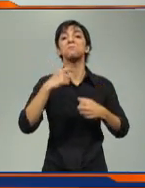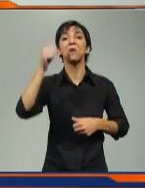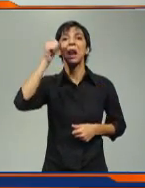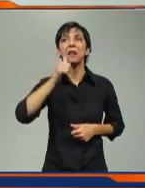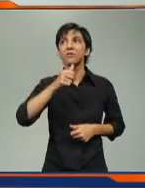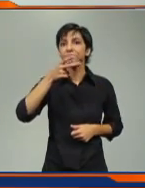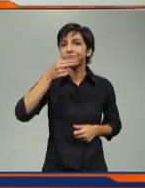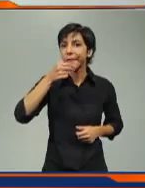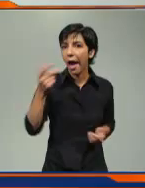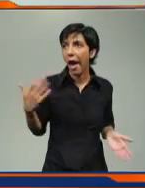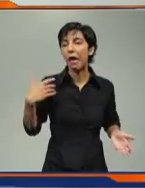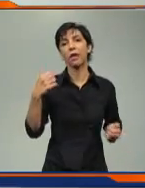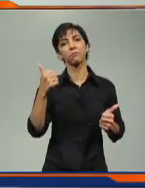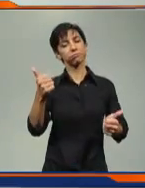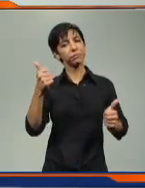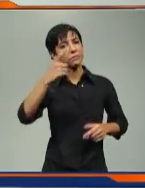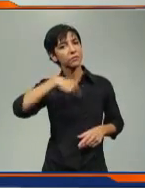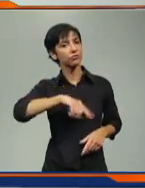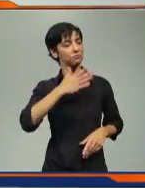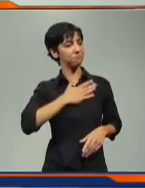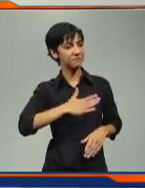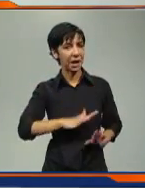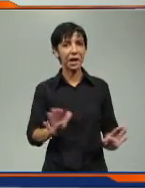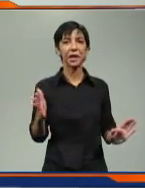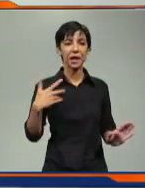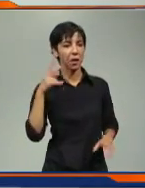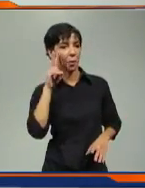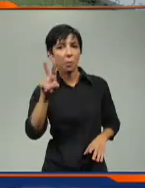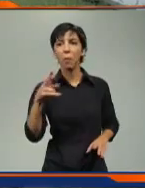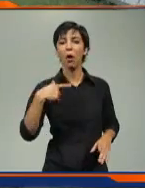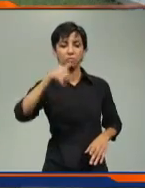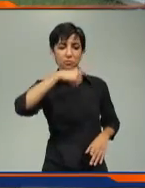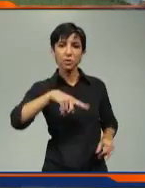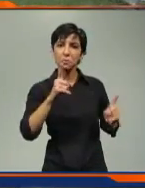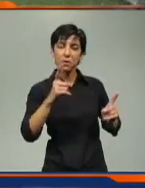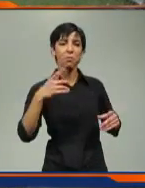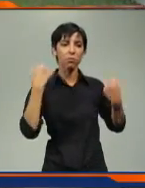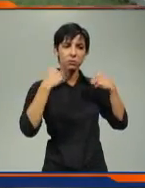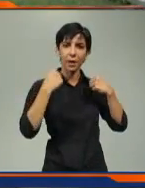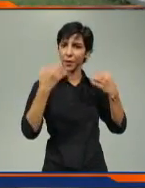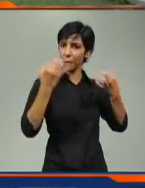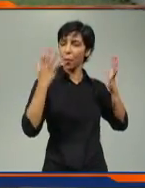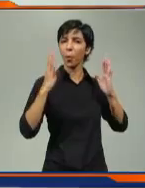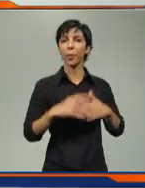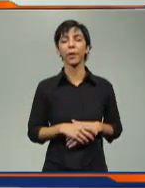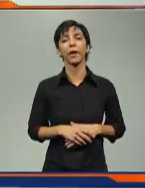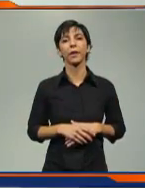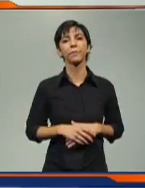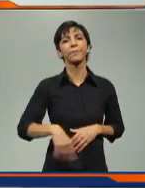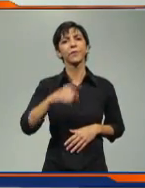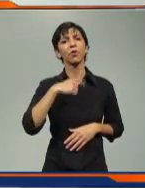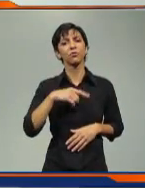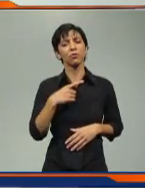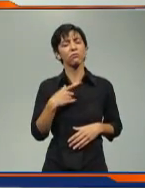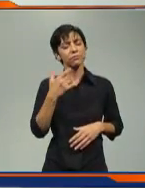ese punto de vista estamos bien tranquilos, ¿no? Porque está el trabajo hecho. Nosotros llevamos el equipo A fuerte,